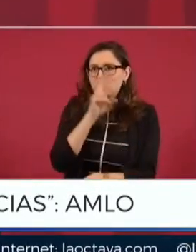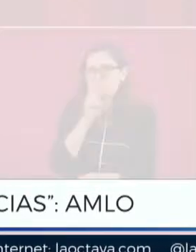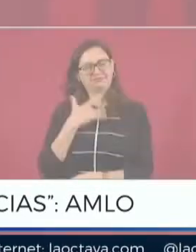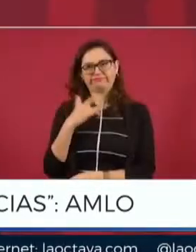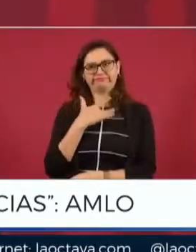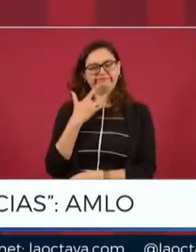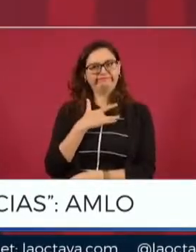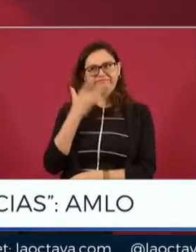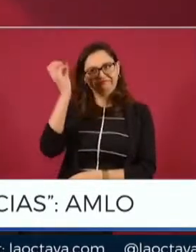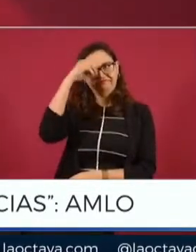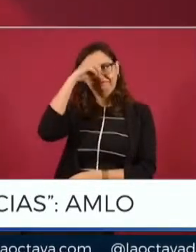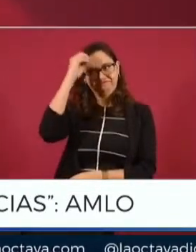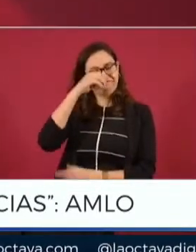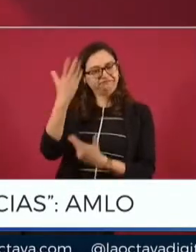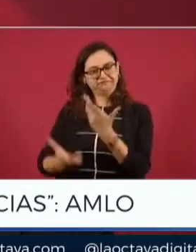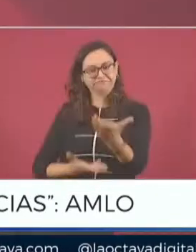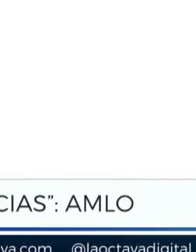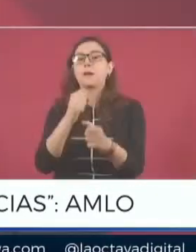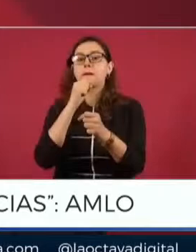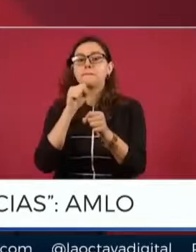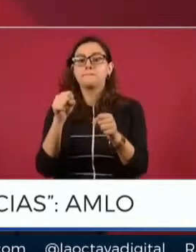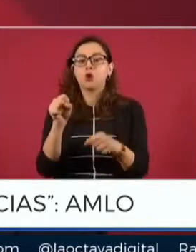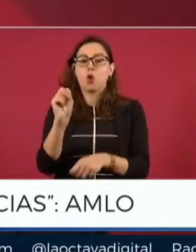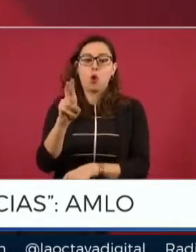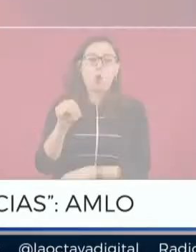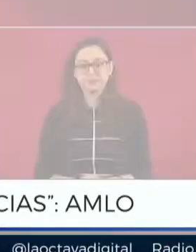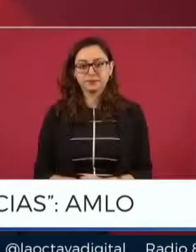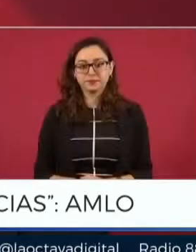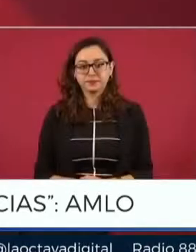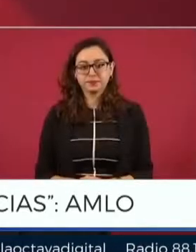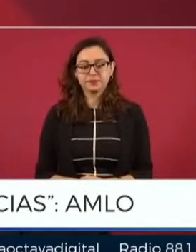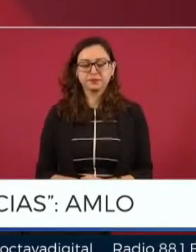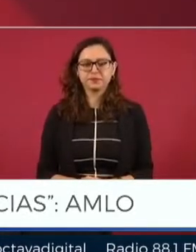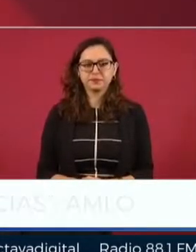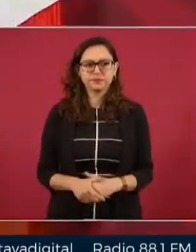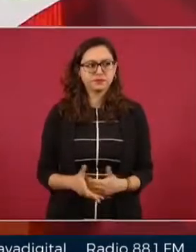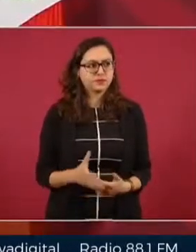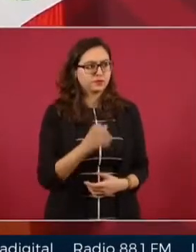y Ucrania. Y voy a presentar una propuesta a Naciones Unidas. ¿Una